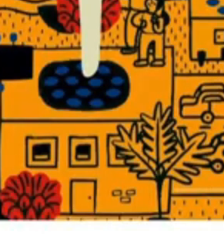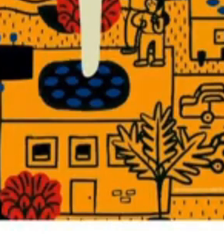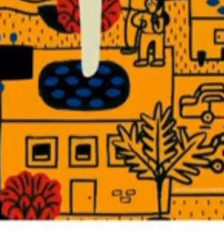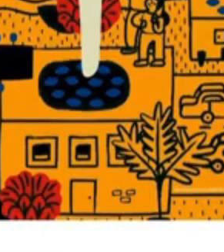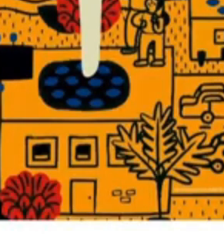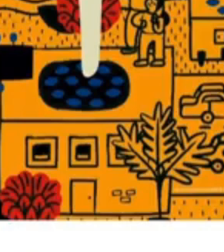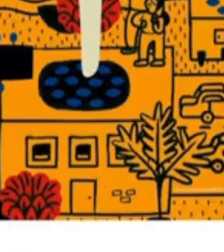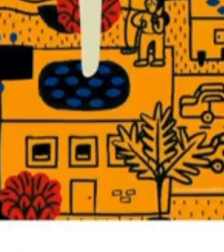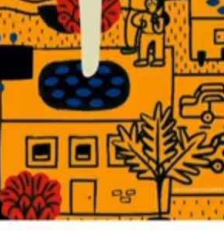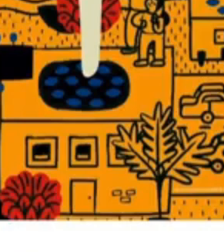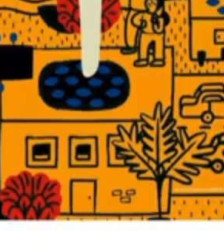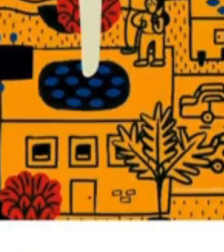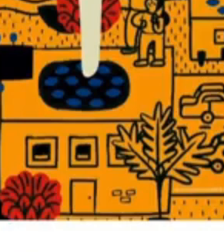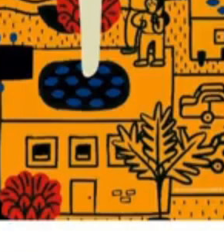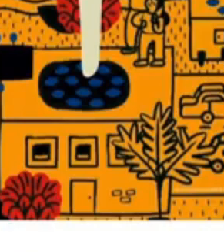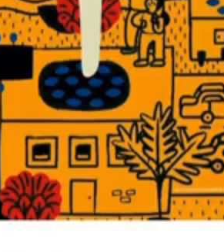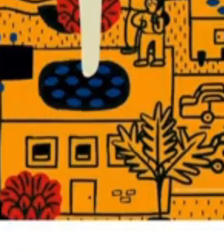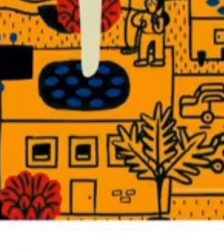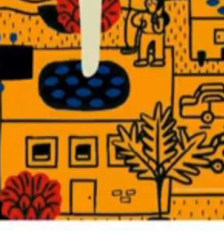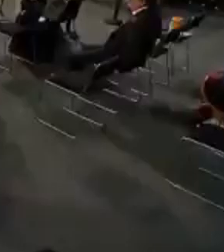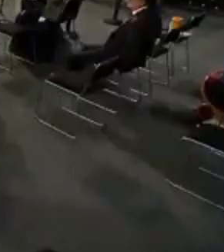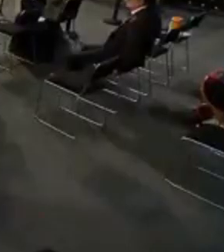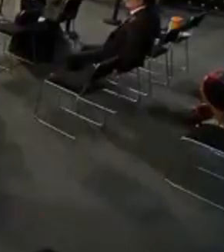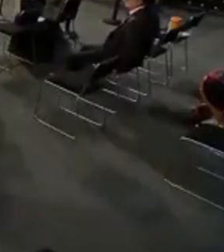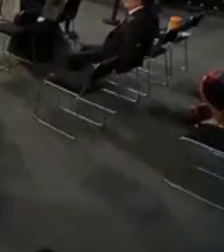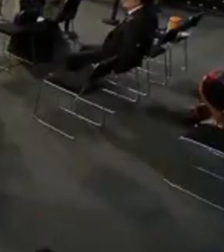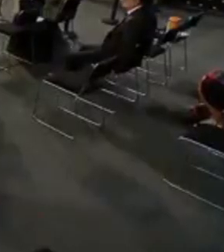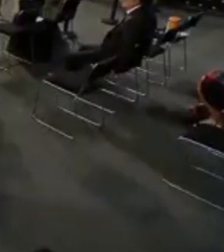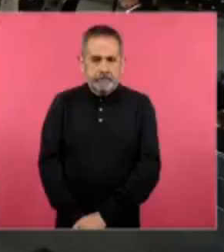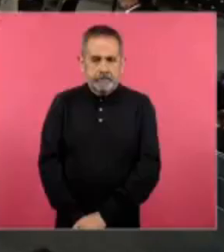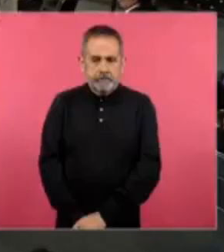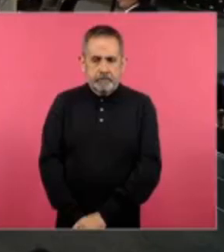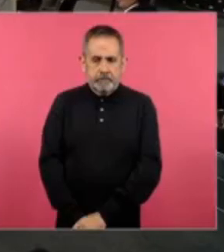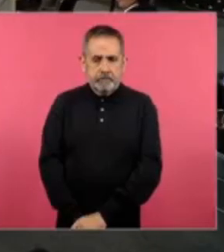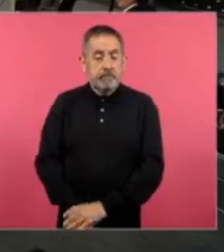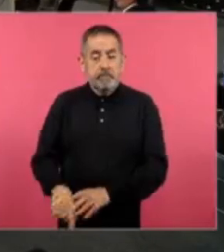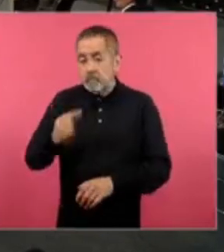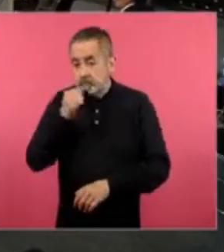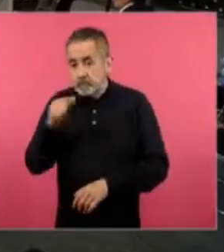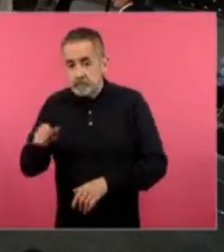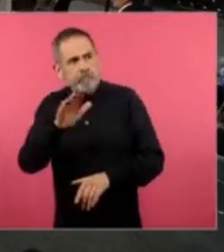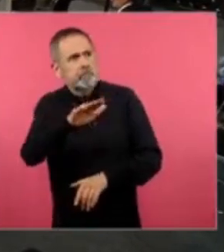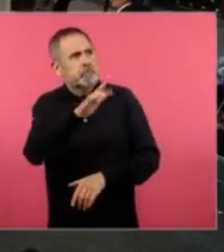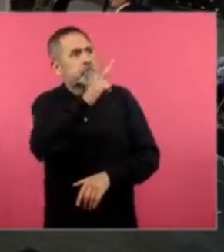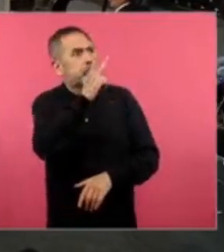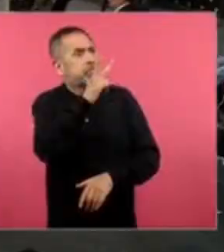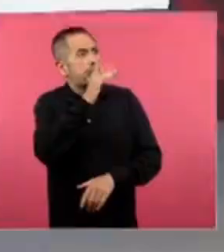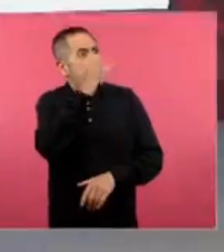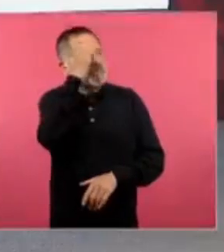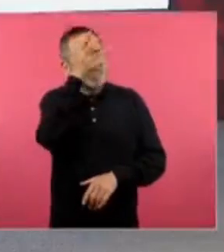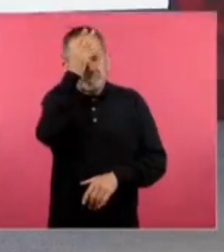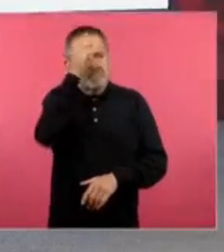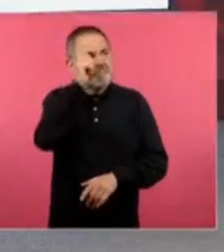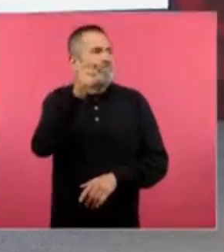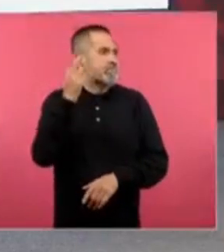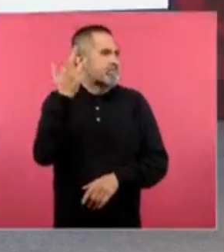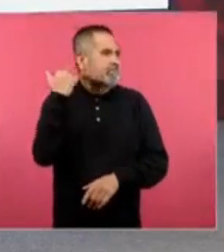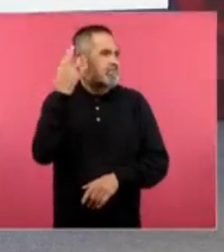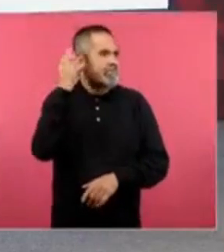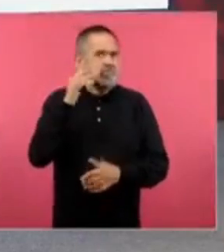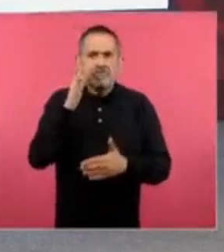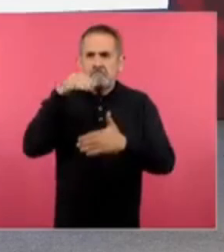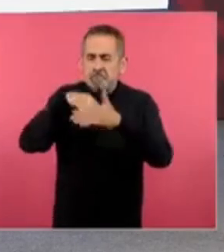a ver cómo se hace un programa. Cuando llegan a casa y lo exponen, a los papás también les llama la atención, ay, pues yo tuve la oportunidad o no tuve la oportunidad